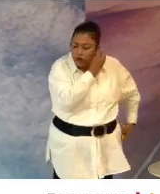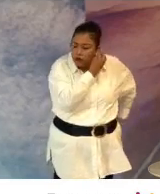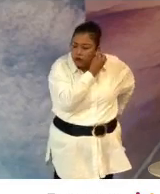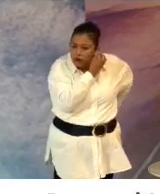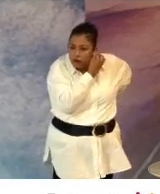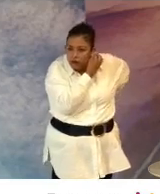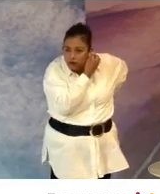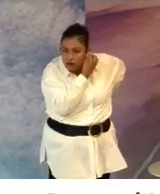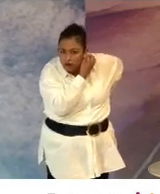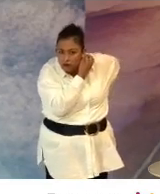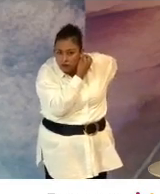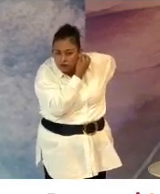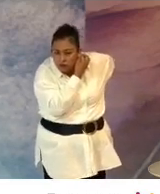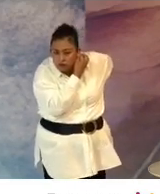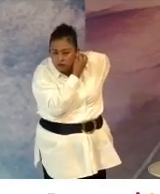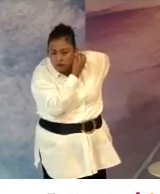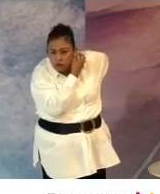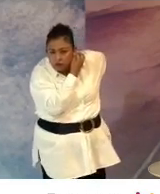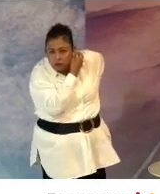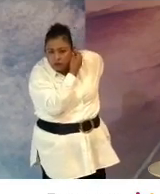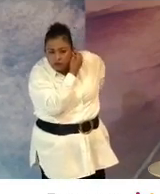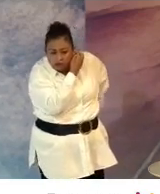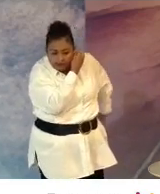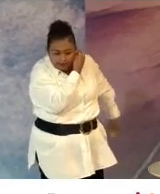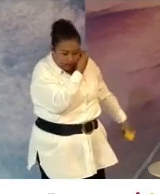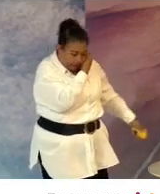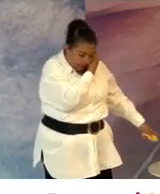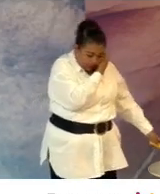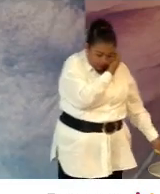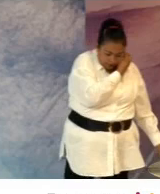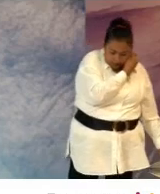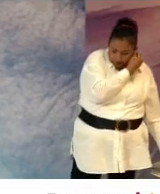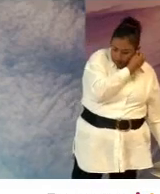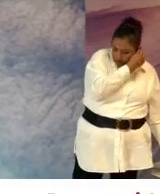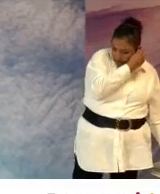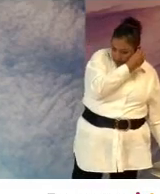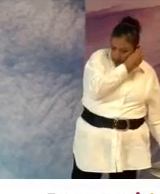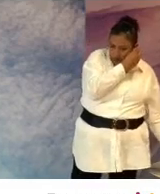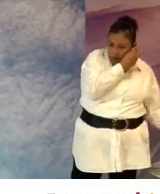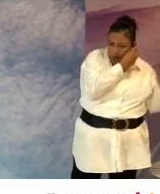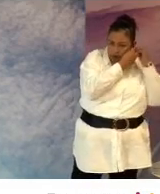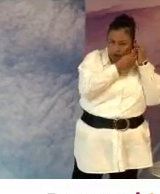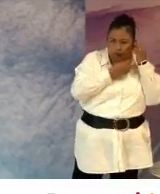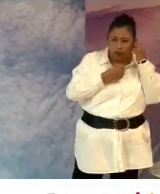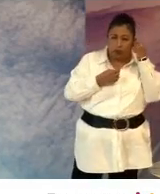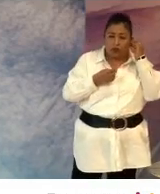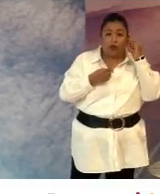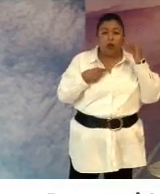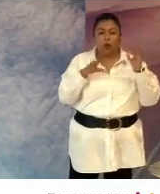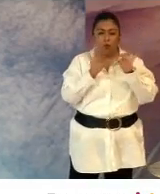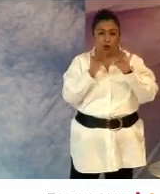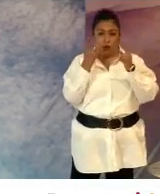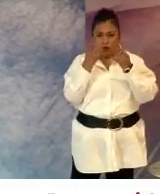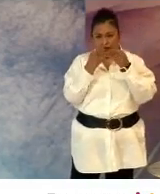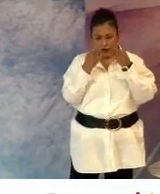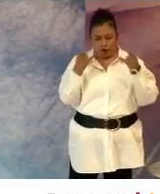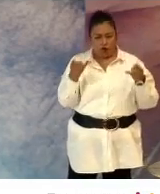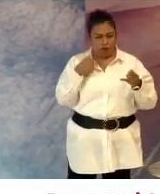si esta puede ser una historia, una de las historias que yo comparto con ustedes, pero todos saben que hay otra